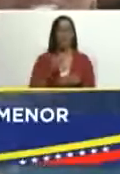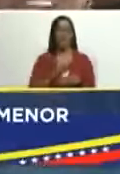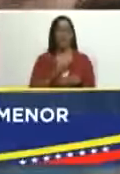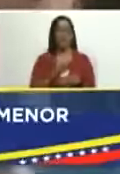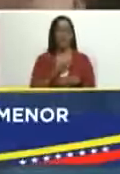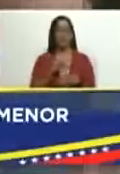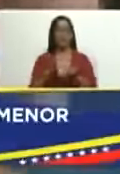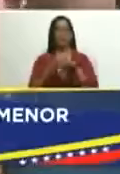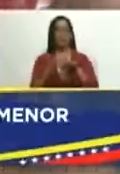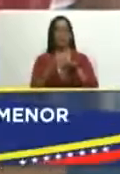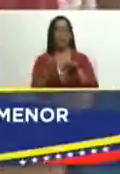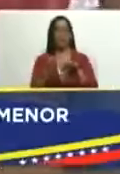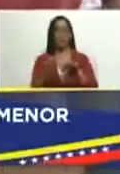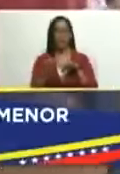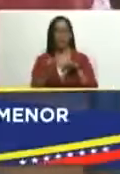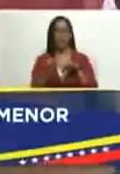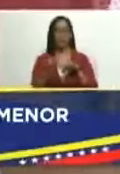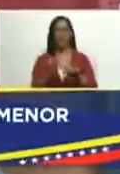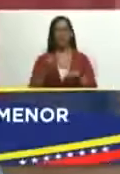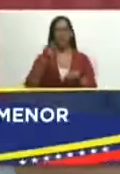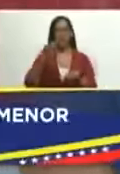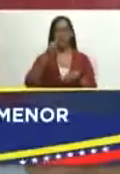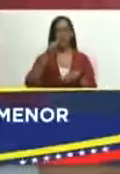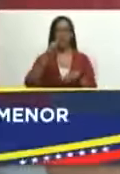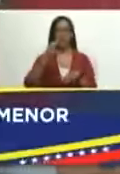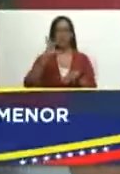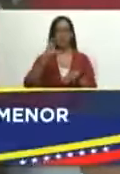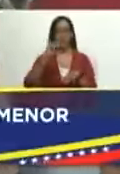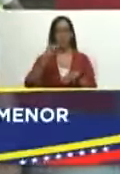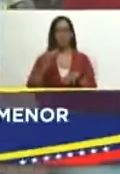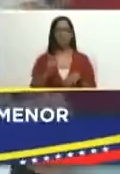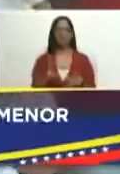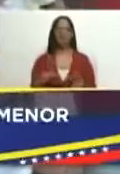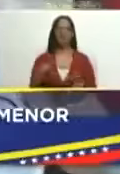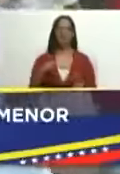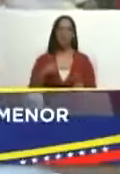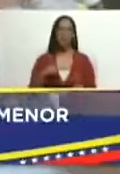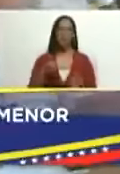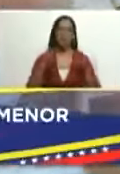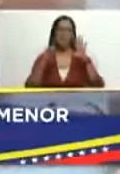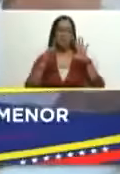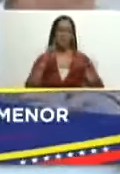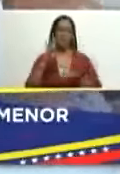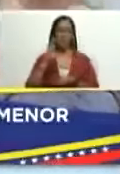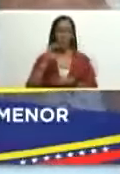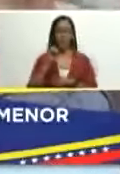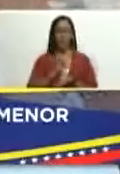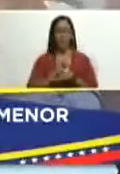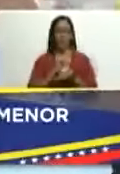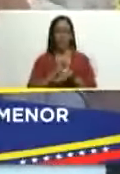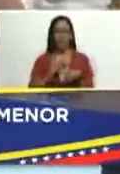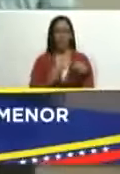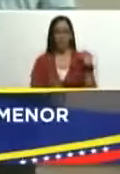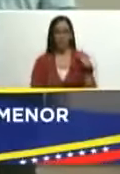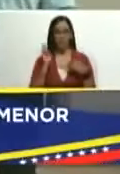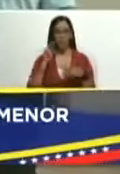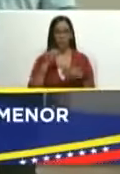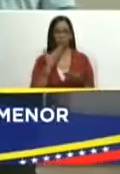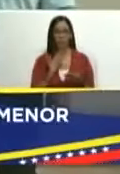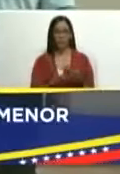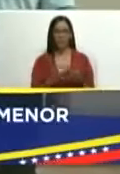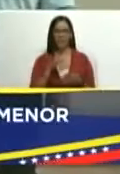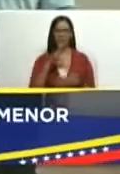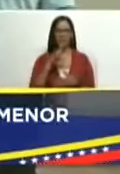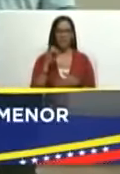este municipio, municipio García. Bueno, son 750 iglesias, presidente. Usted nos pidió